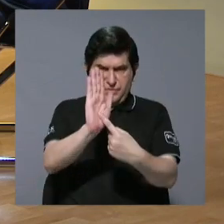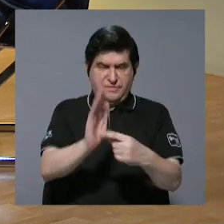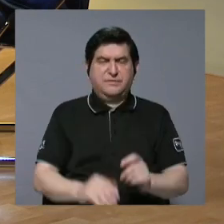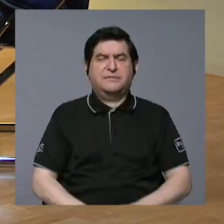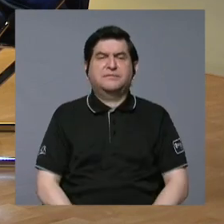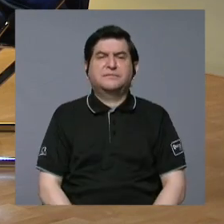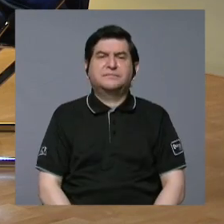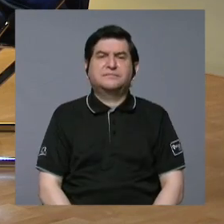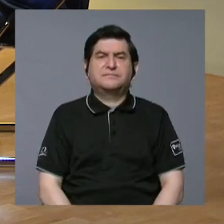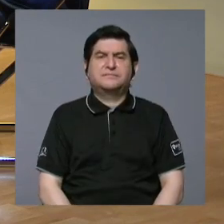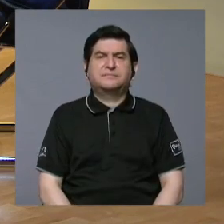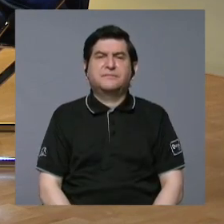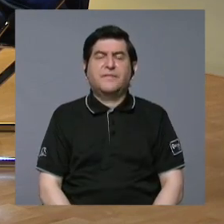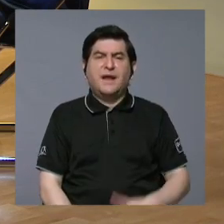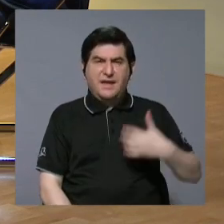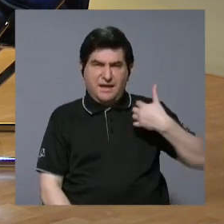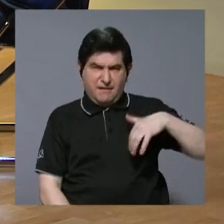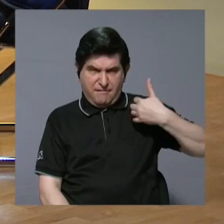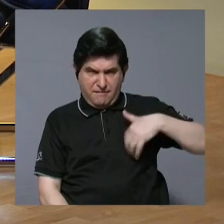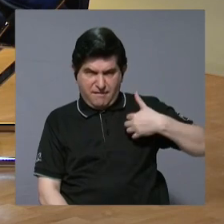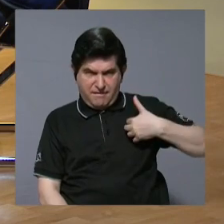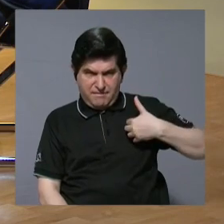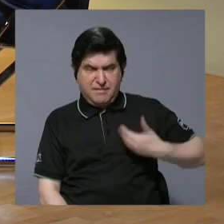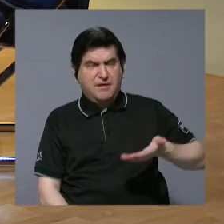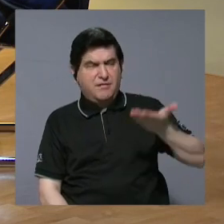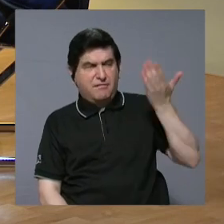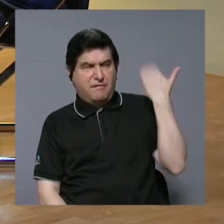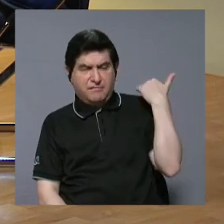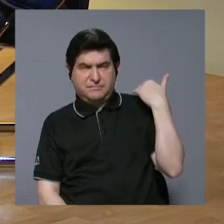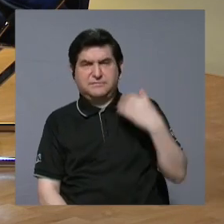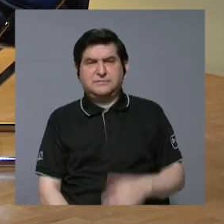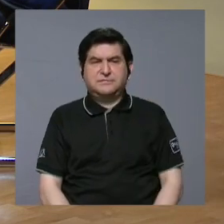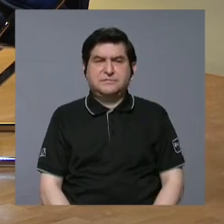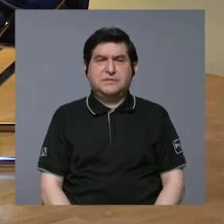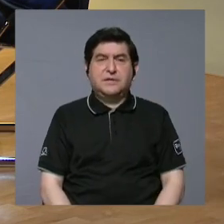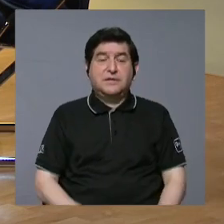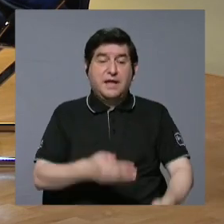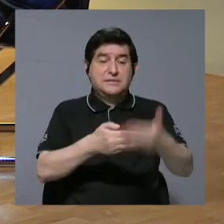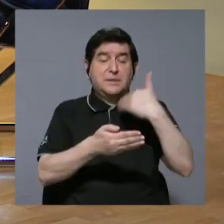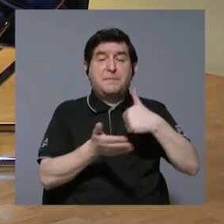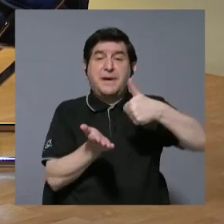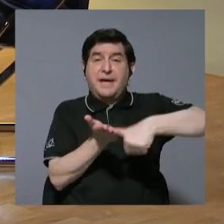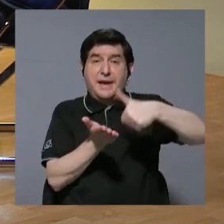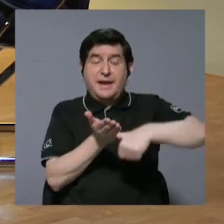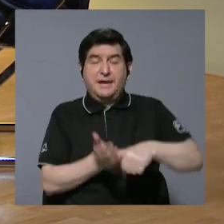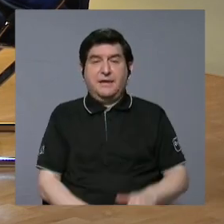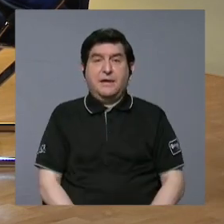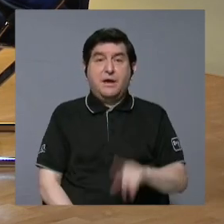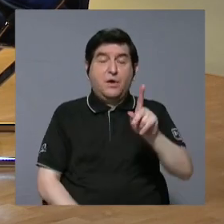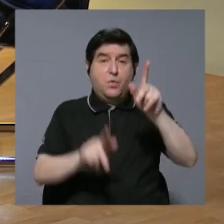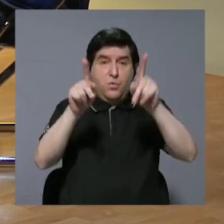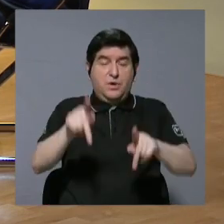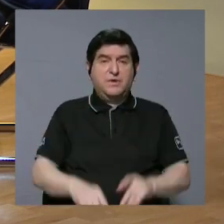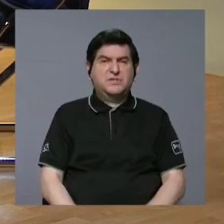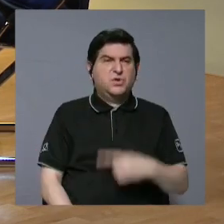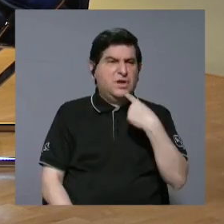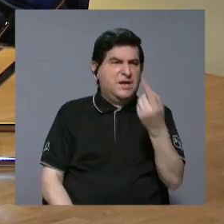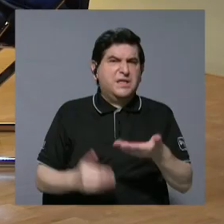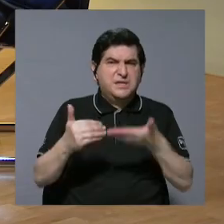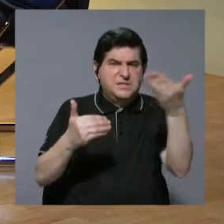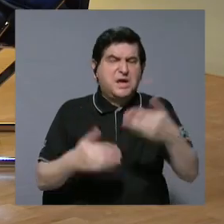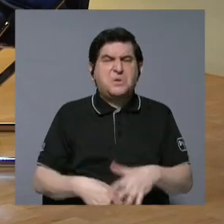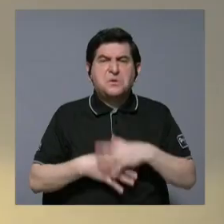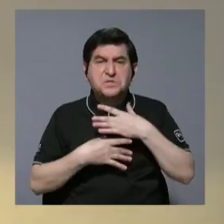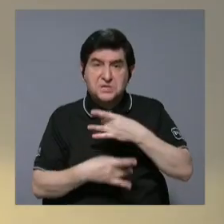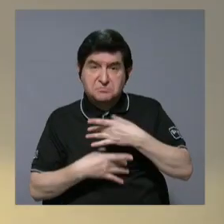días en Argentina hubo una preelección donde alguien que planteaba algunas cosas